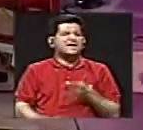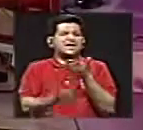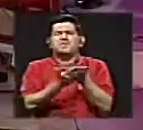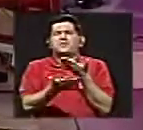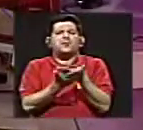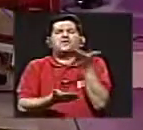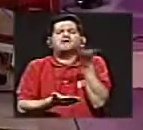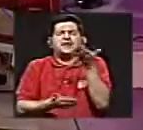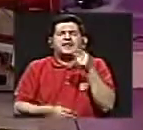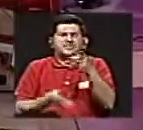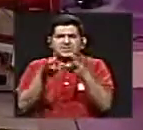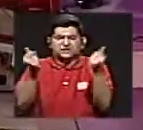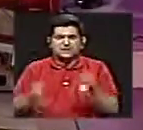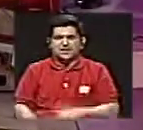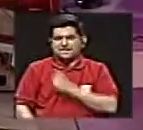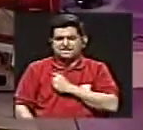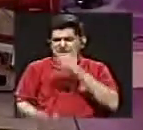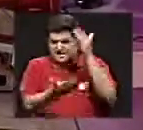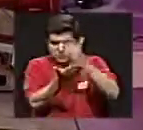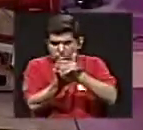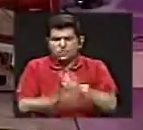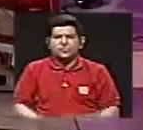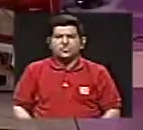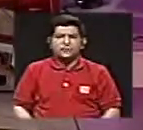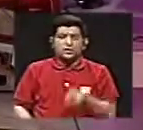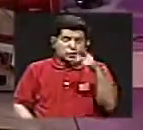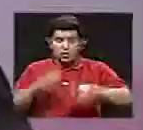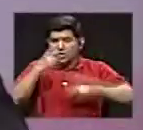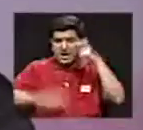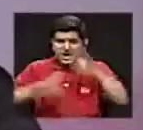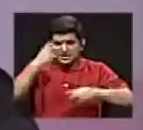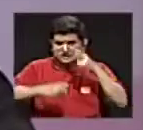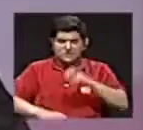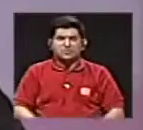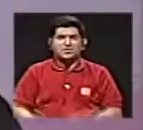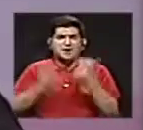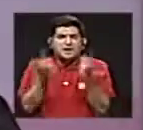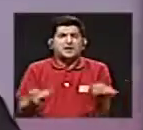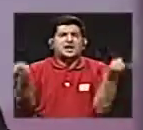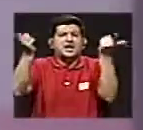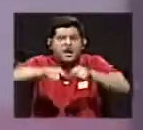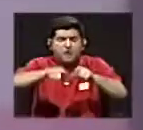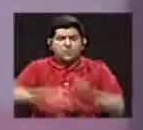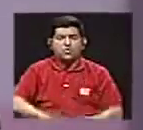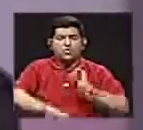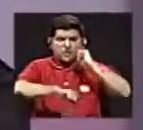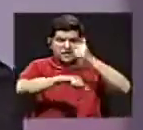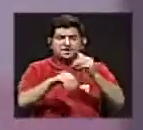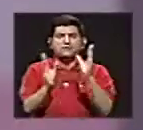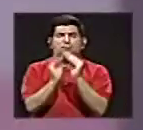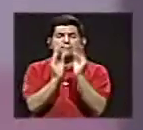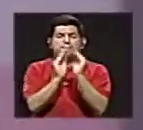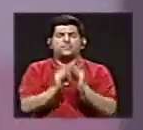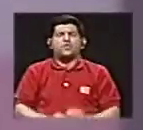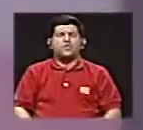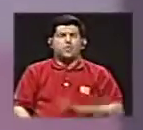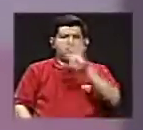Marta, para resolver esto? Disculpe que le interrumpa. Tal vez a base de toda esa problemática que se ha venido dando es que se estableció el Foro Caribe